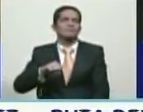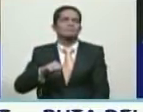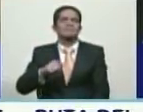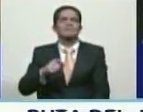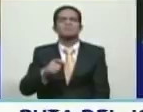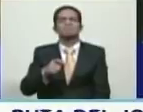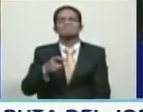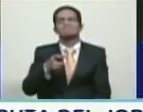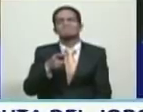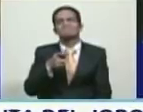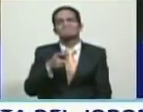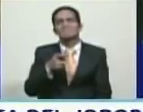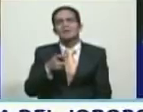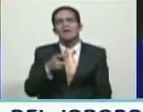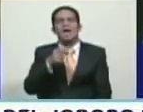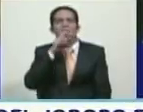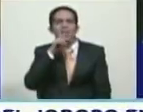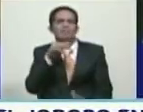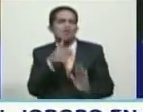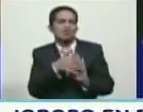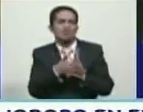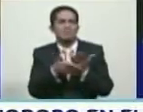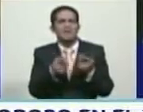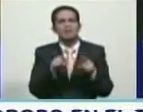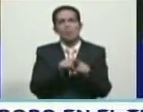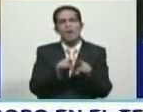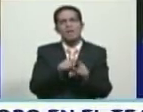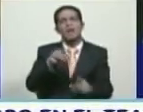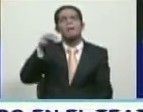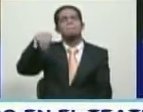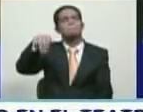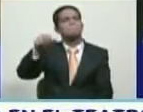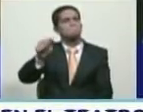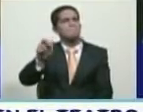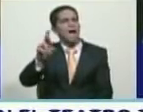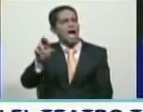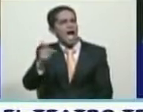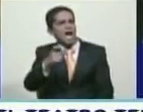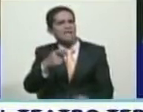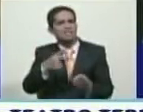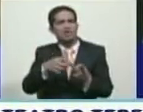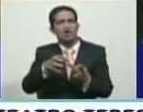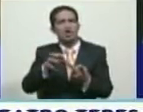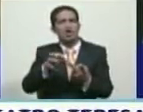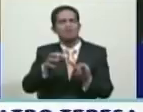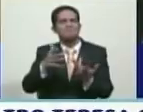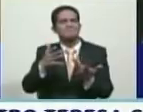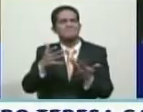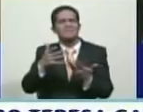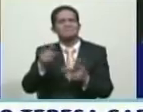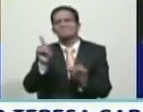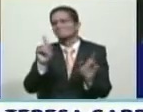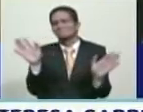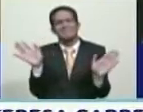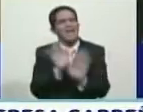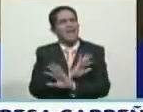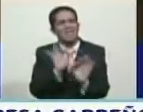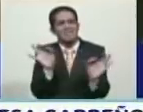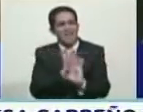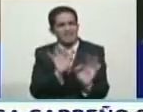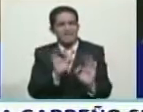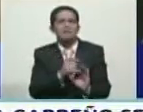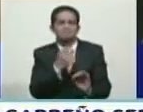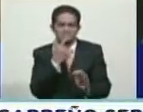que hacerlo desde una posición ideológica marxista o leninista. Simplemente hay que presentarlo, hay